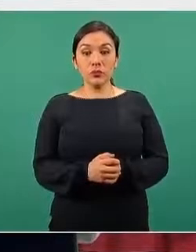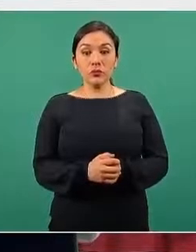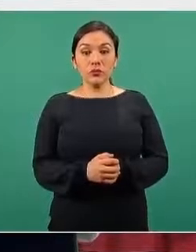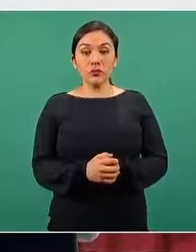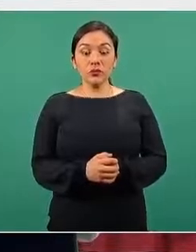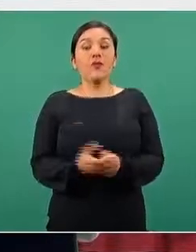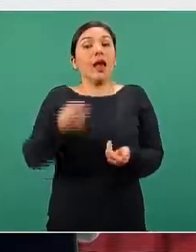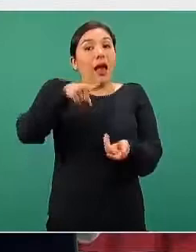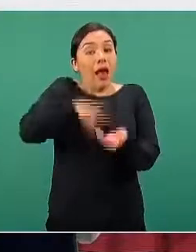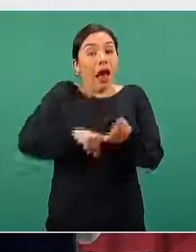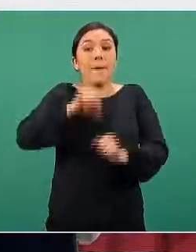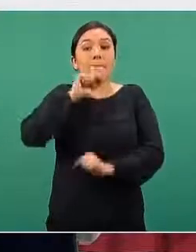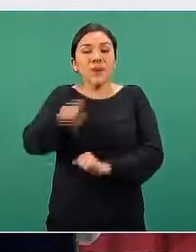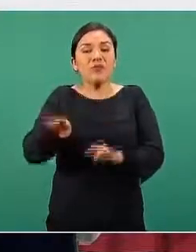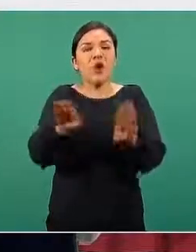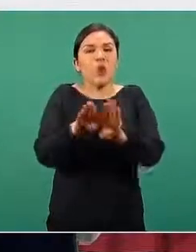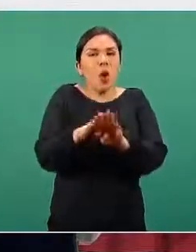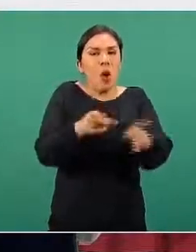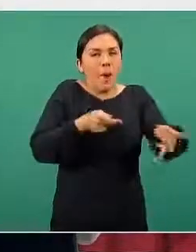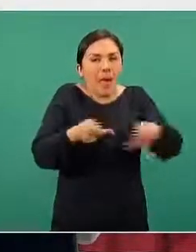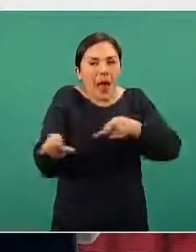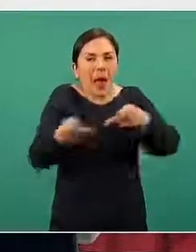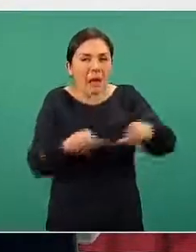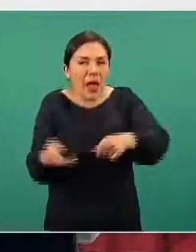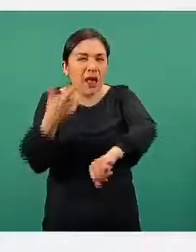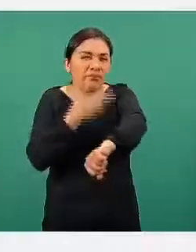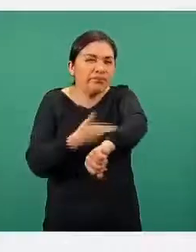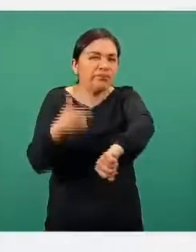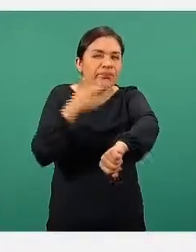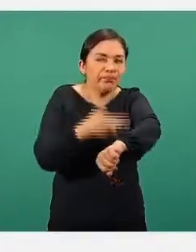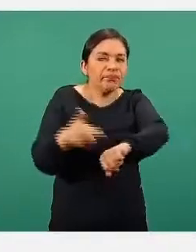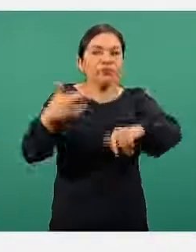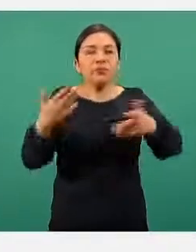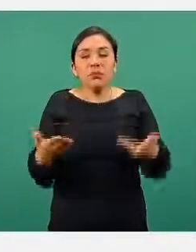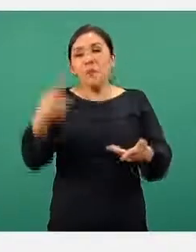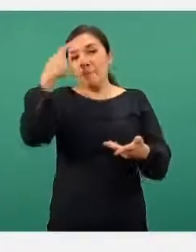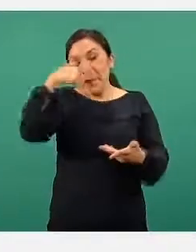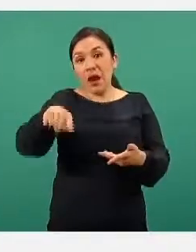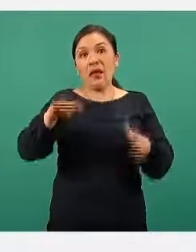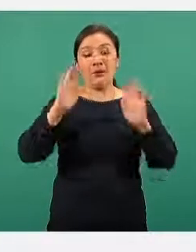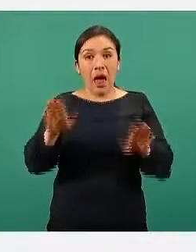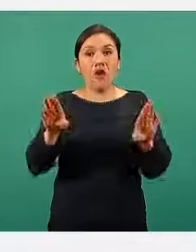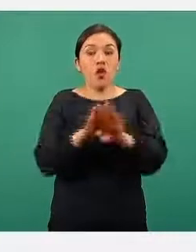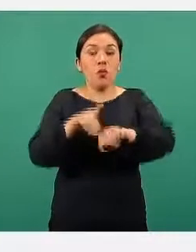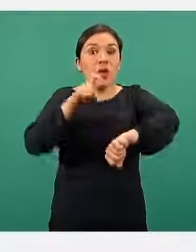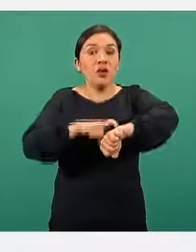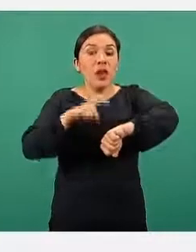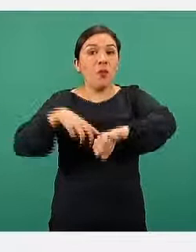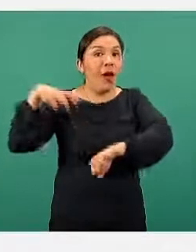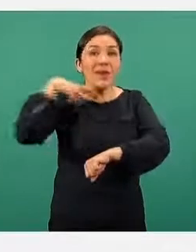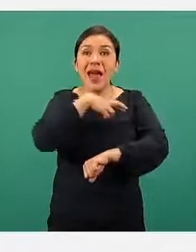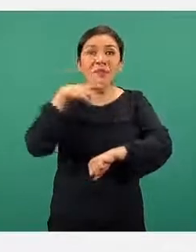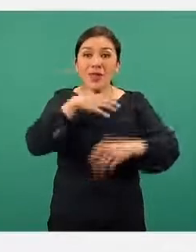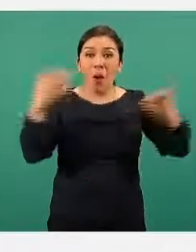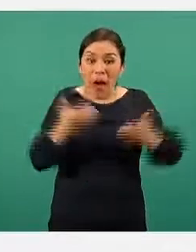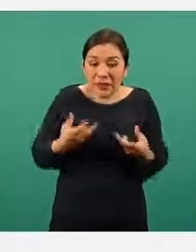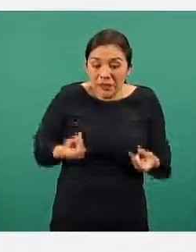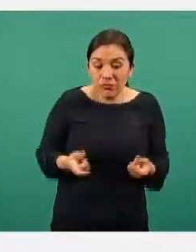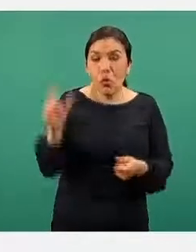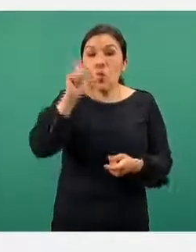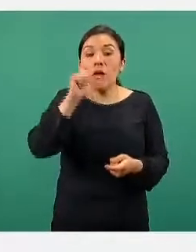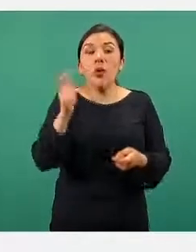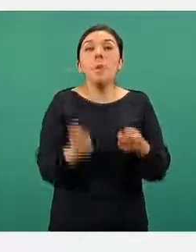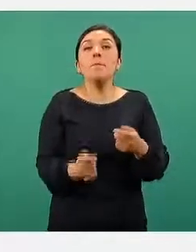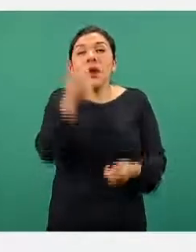Dentro de estas estrategias y ganándole el tiempo, cuando estaban apenas en